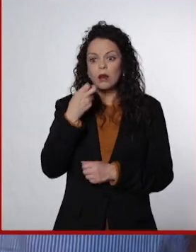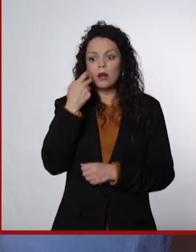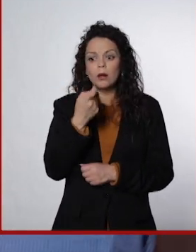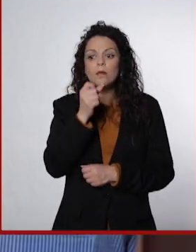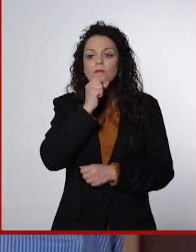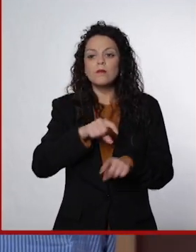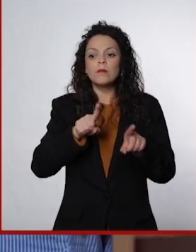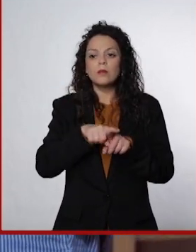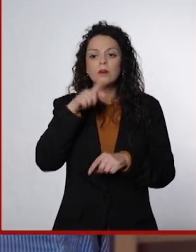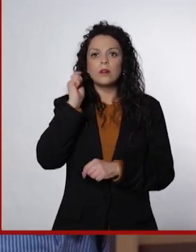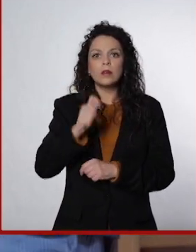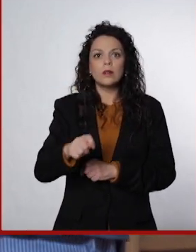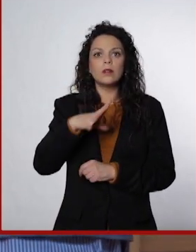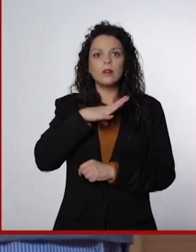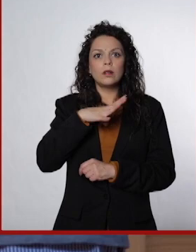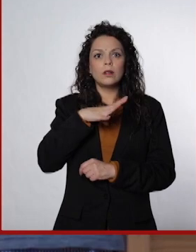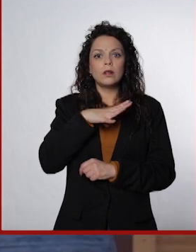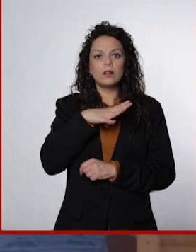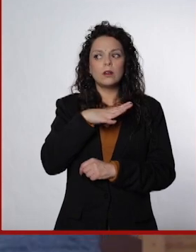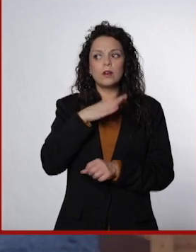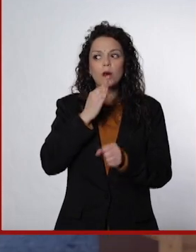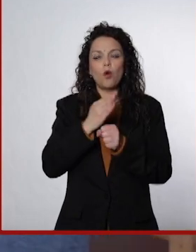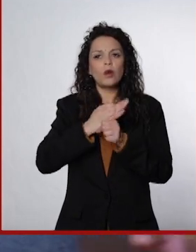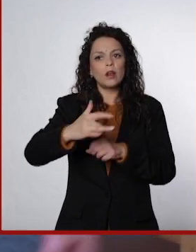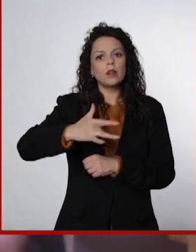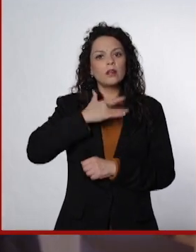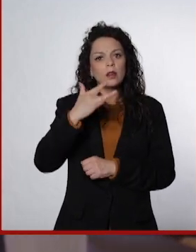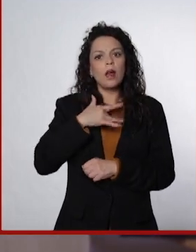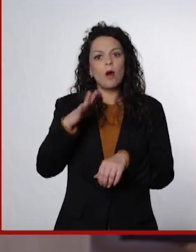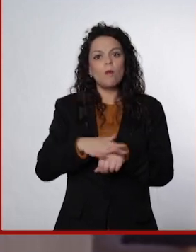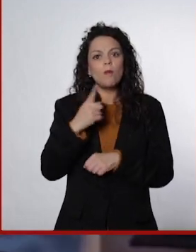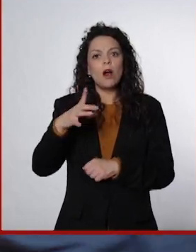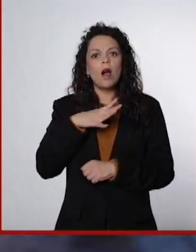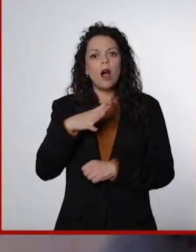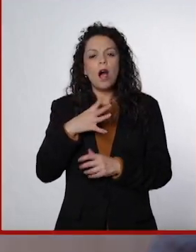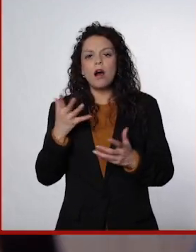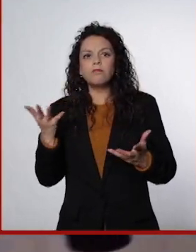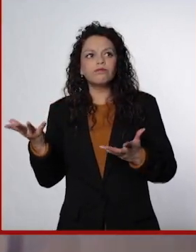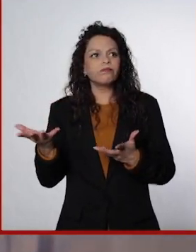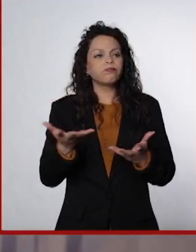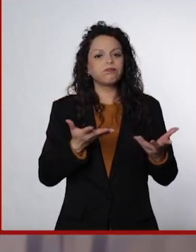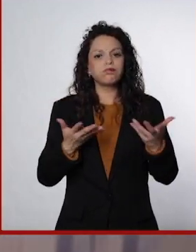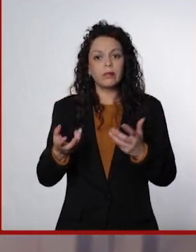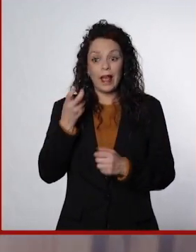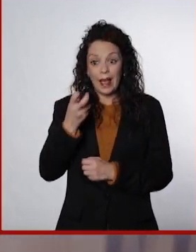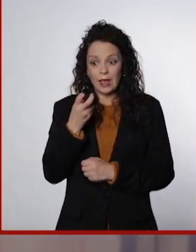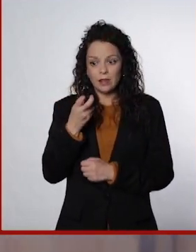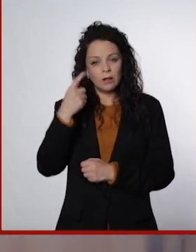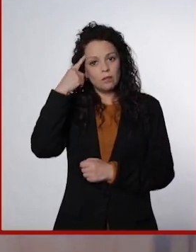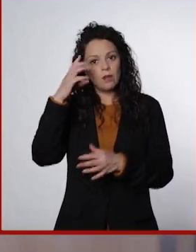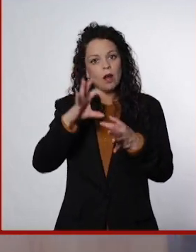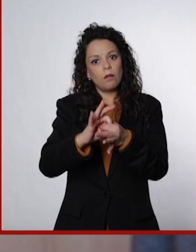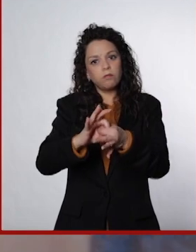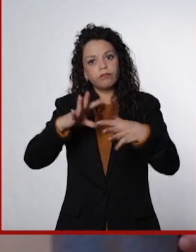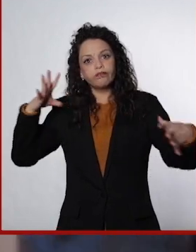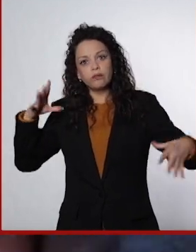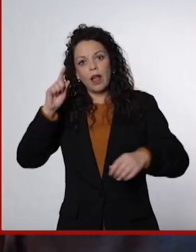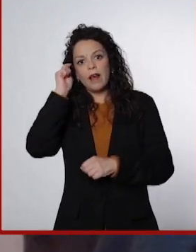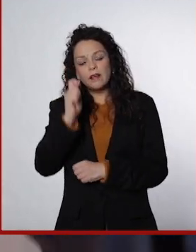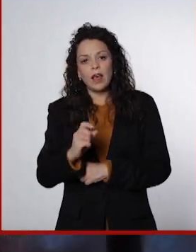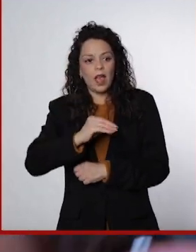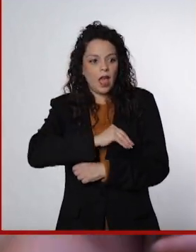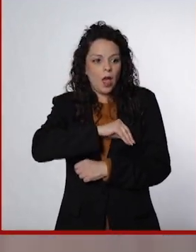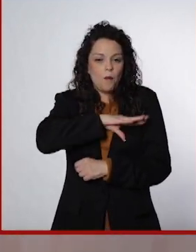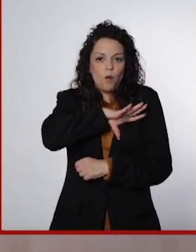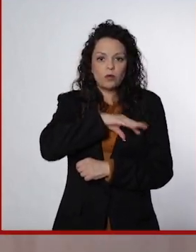ratito de no prestar atención al presente, a lo que sentimos, porque eso es muy angustiante. Y entonces nos desconectamos de la emoción. Y justo cuando